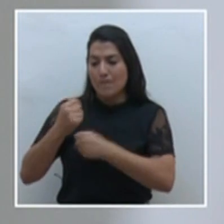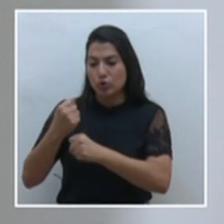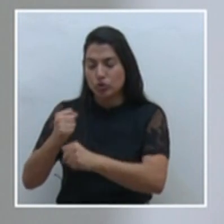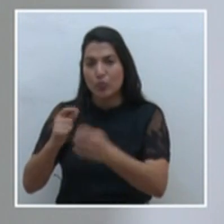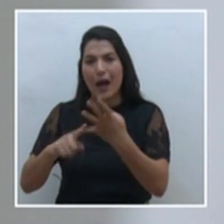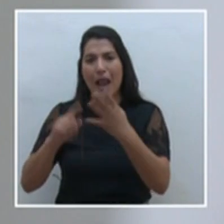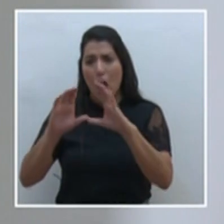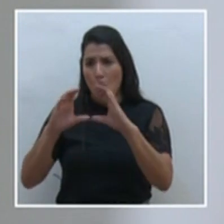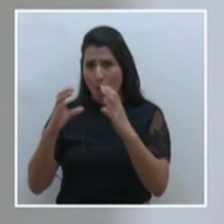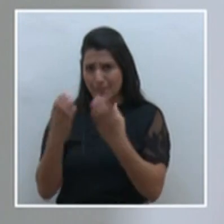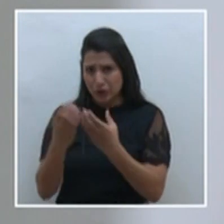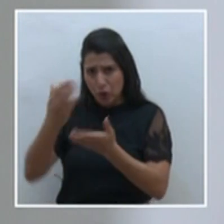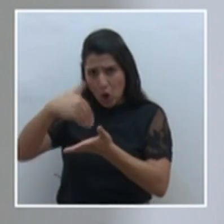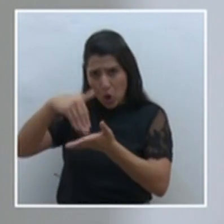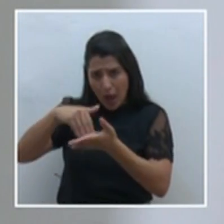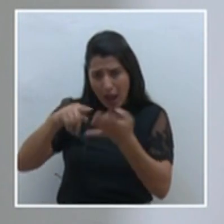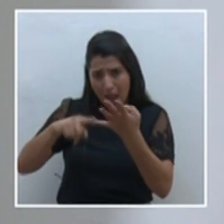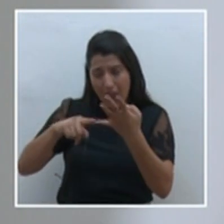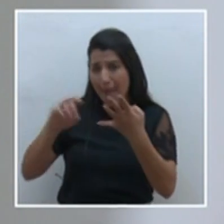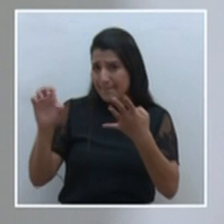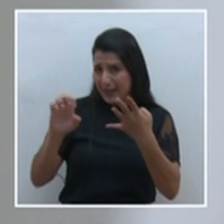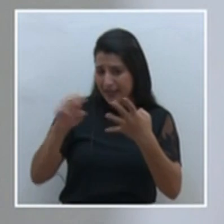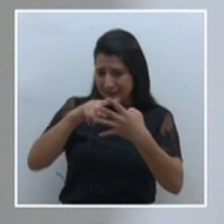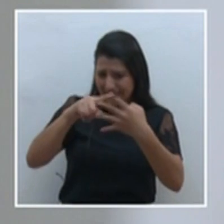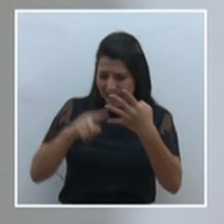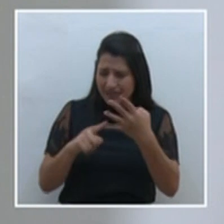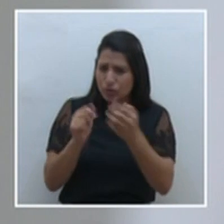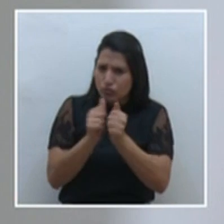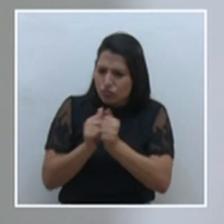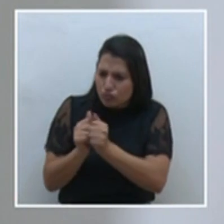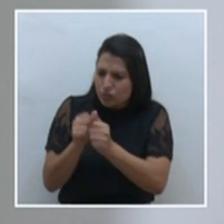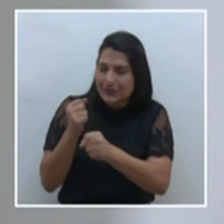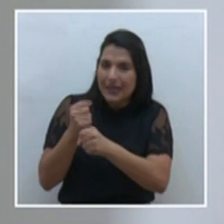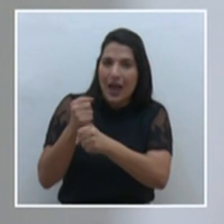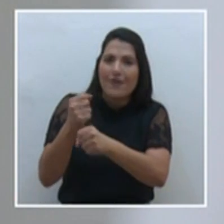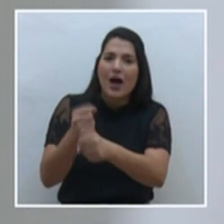a nivel local de emergencias, y que han estado trabajando incluso con